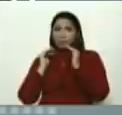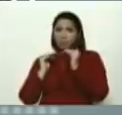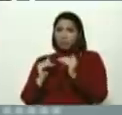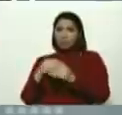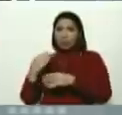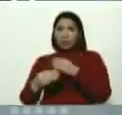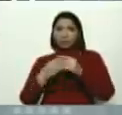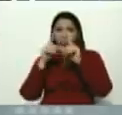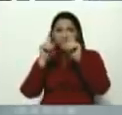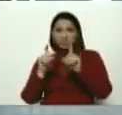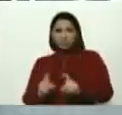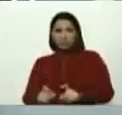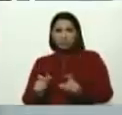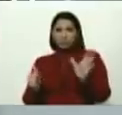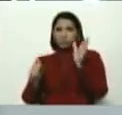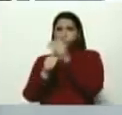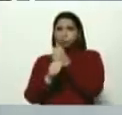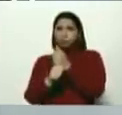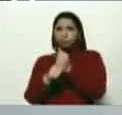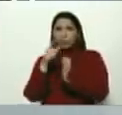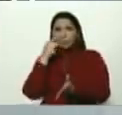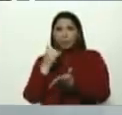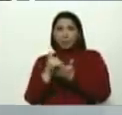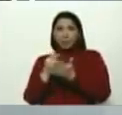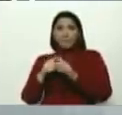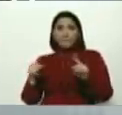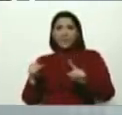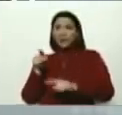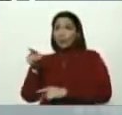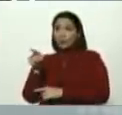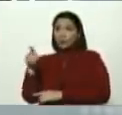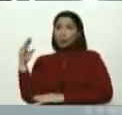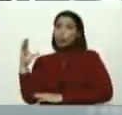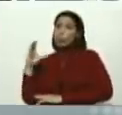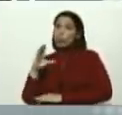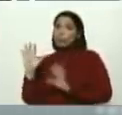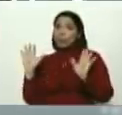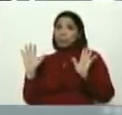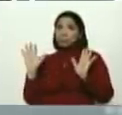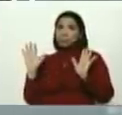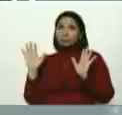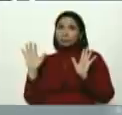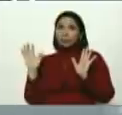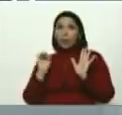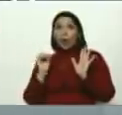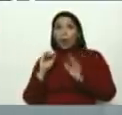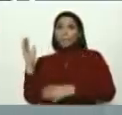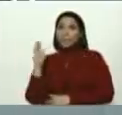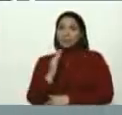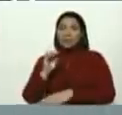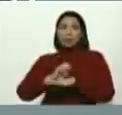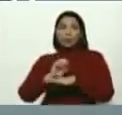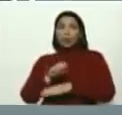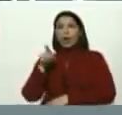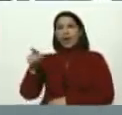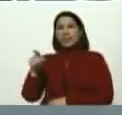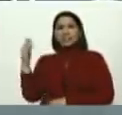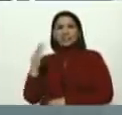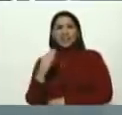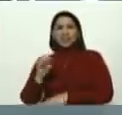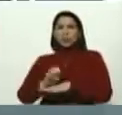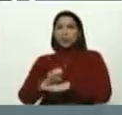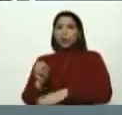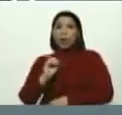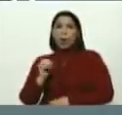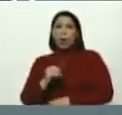hacemos el examen y detectamos el caso. Ah, pero ese caso es Colombia. O si venía de Ecuador, ese caso es de Ecuador. O